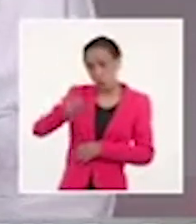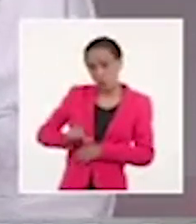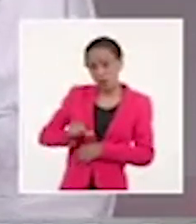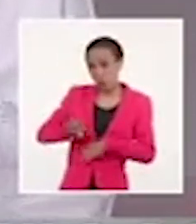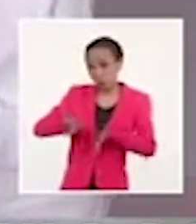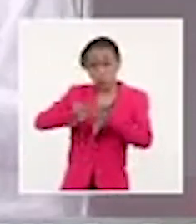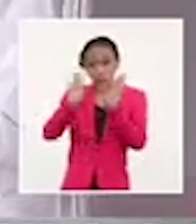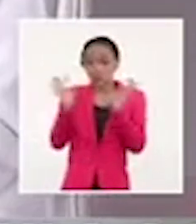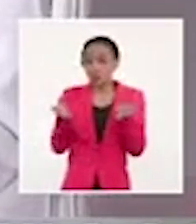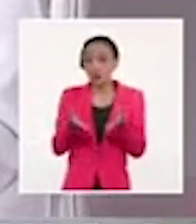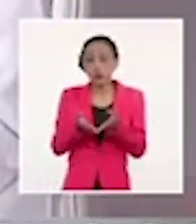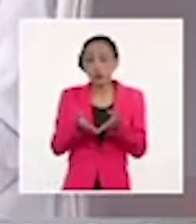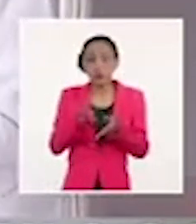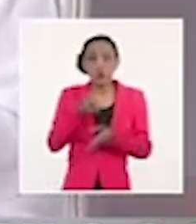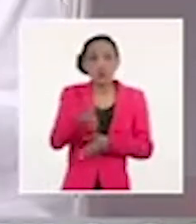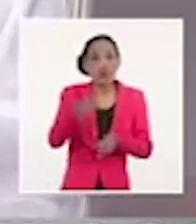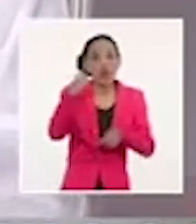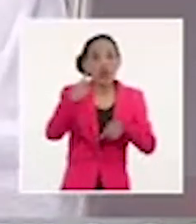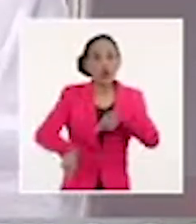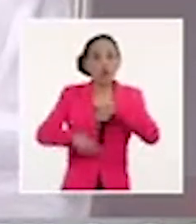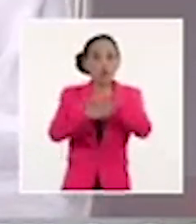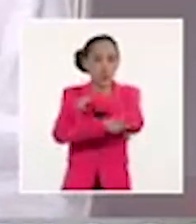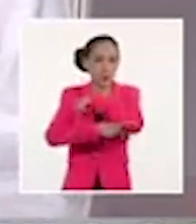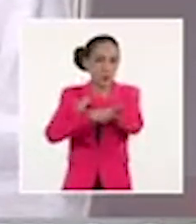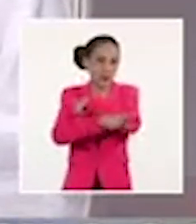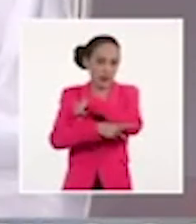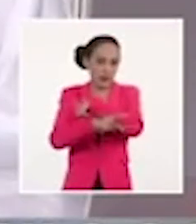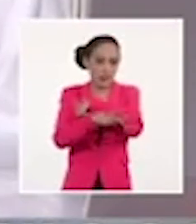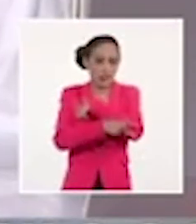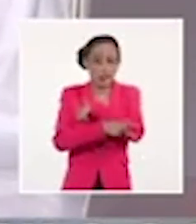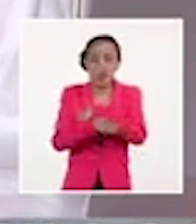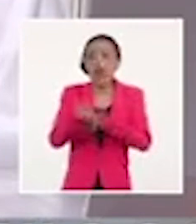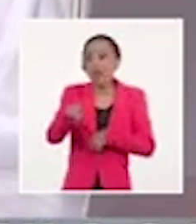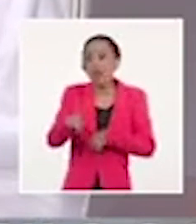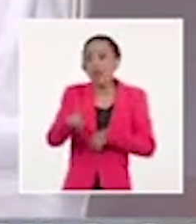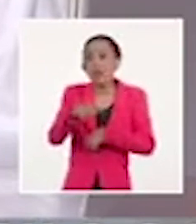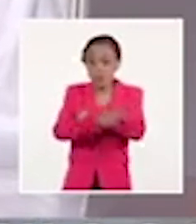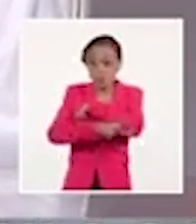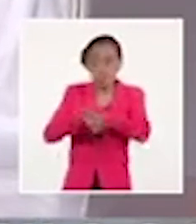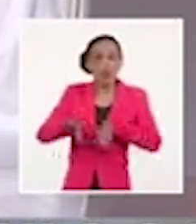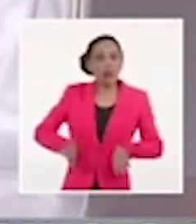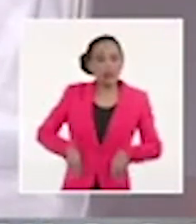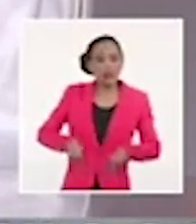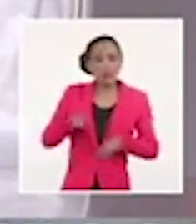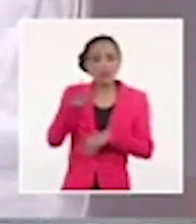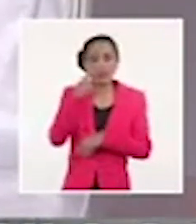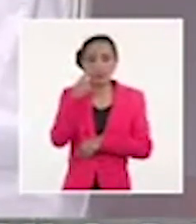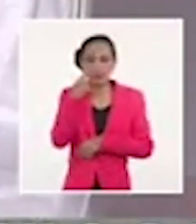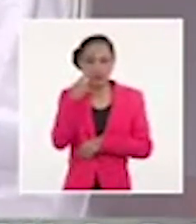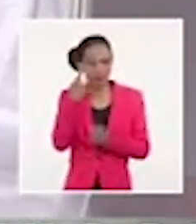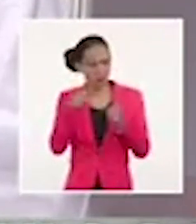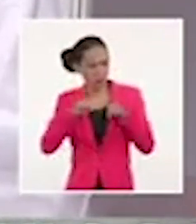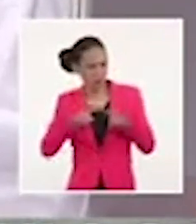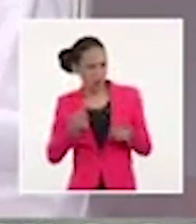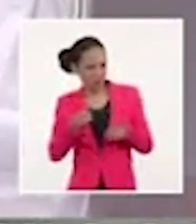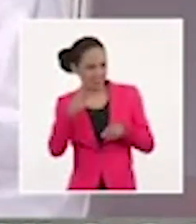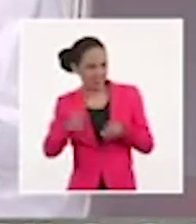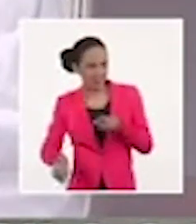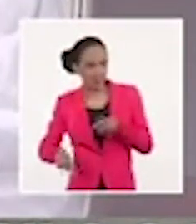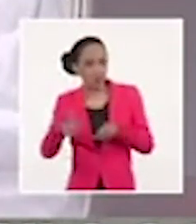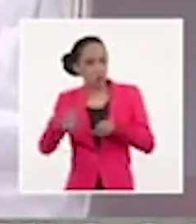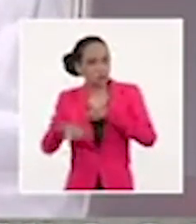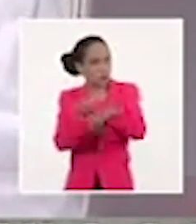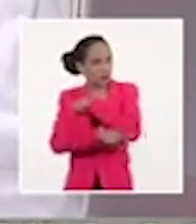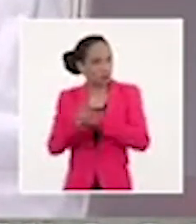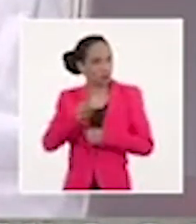o refugiados o asilados y por tanto lo cual resulta altamente curioso porque las estadísticas